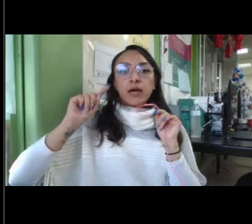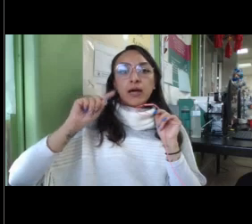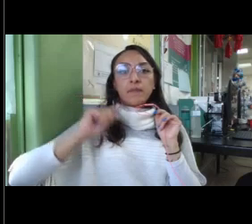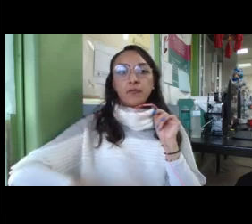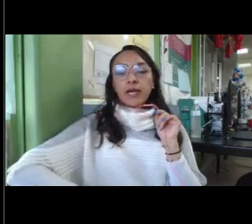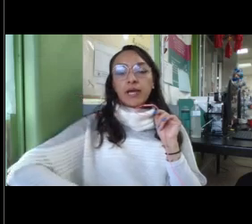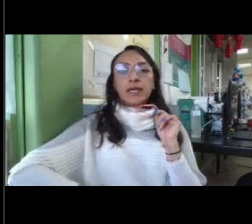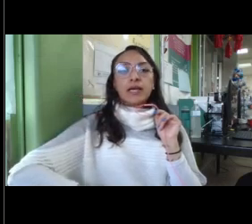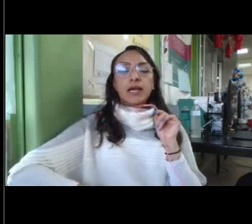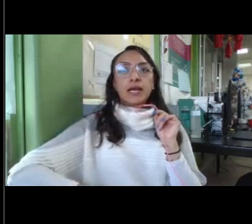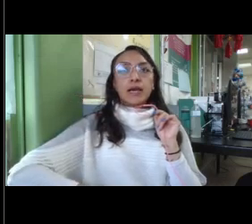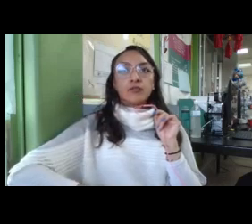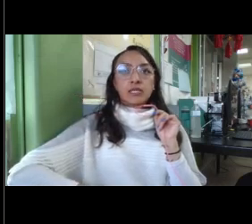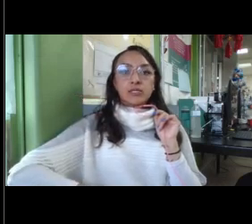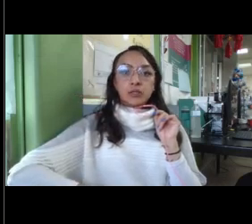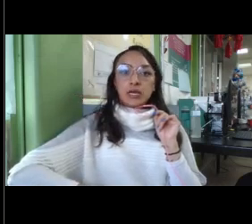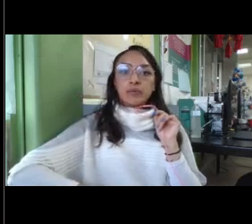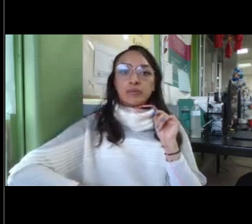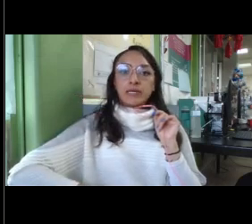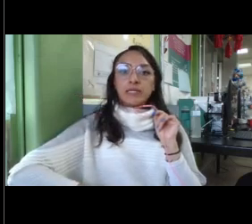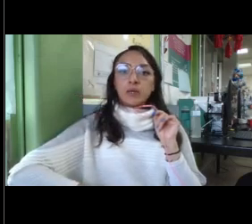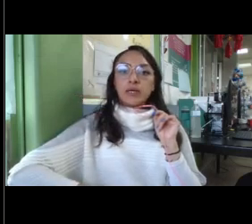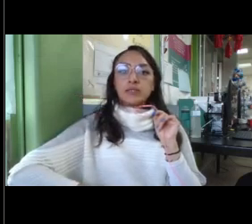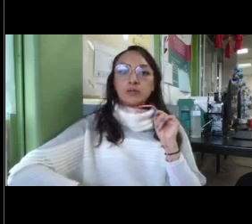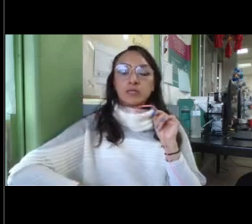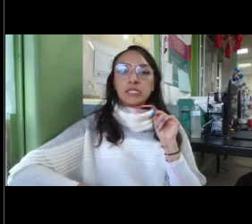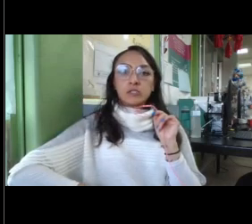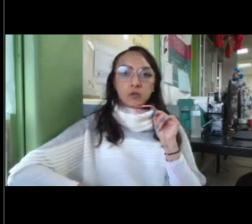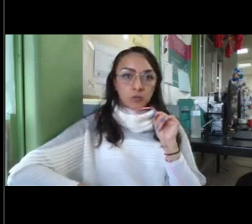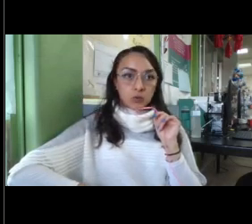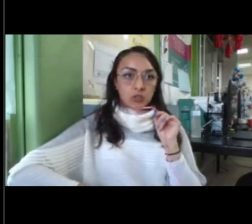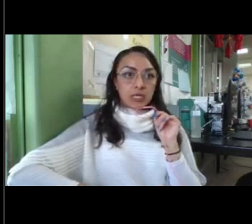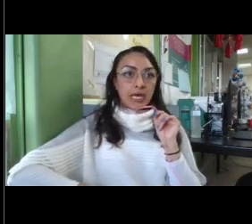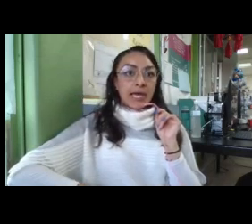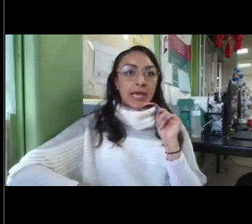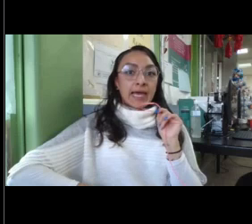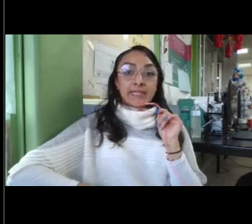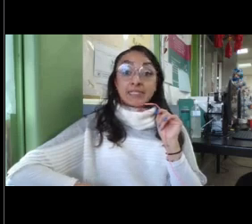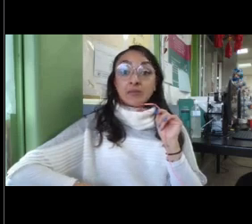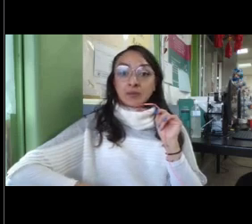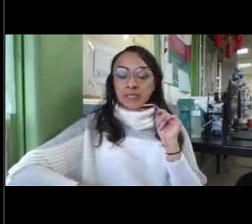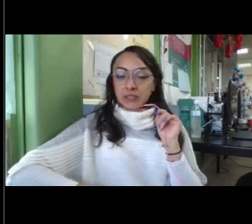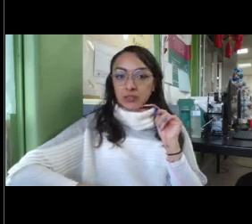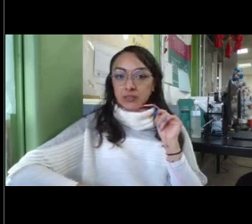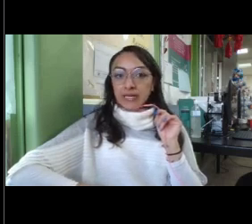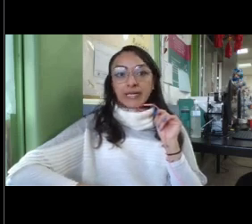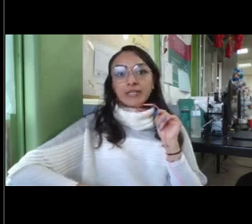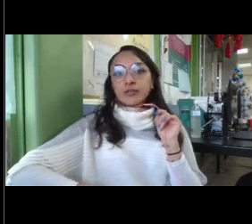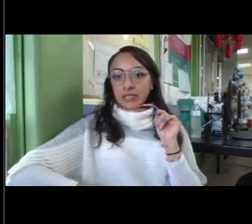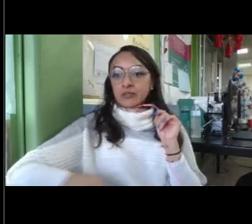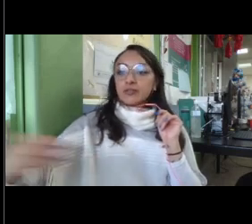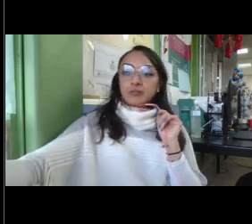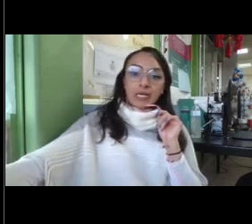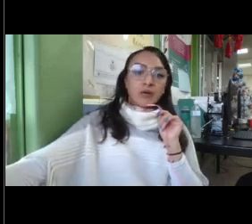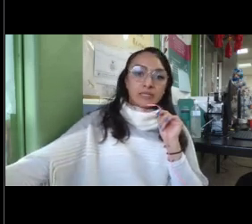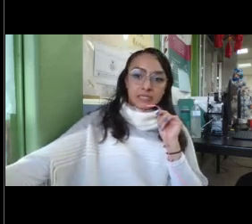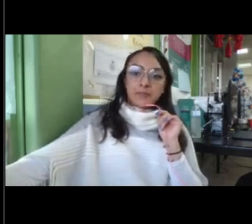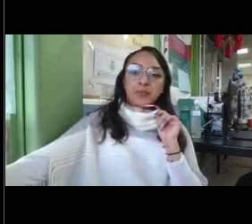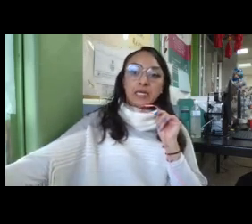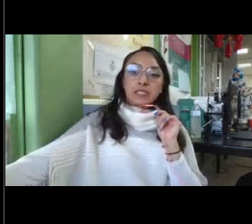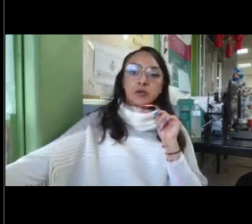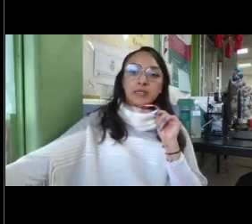importante fue la fundación de la primera Escuela Nacional de Sordomudos. En ese momento era correcto